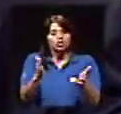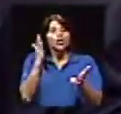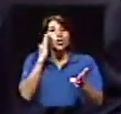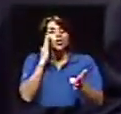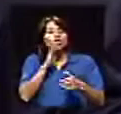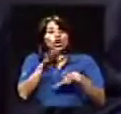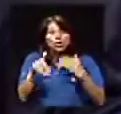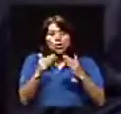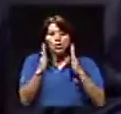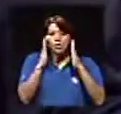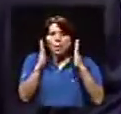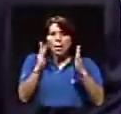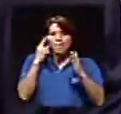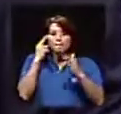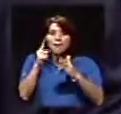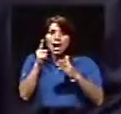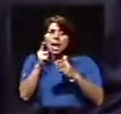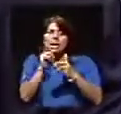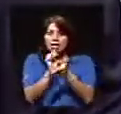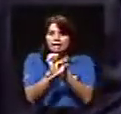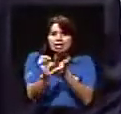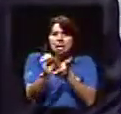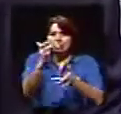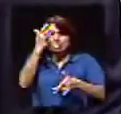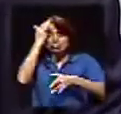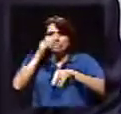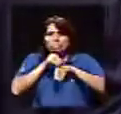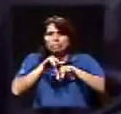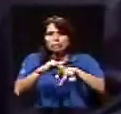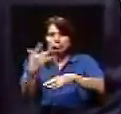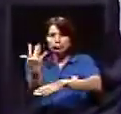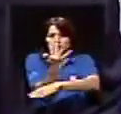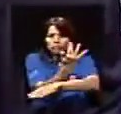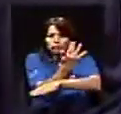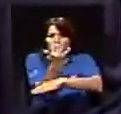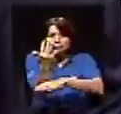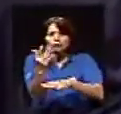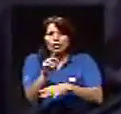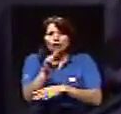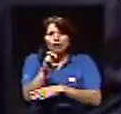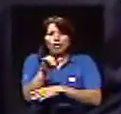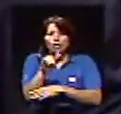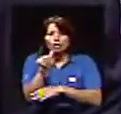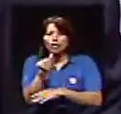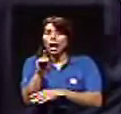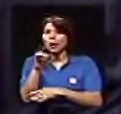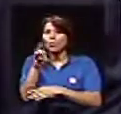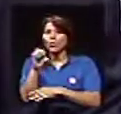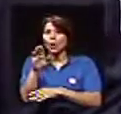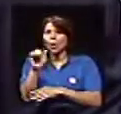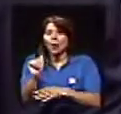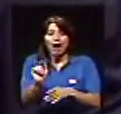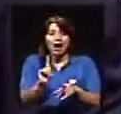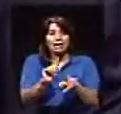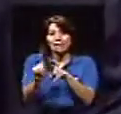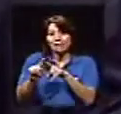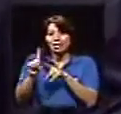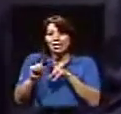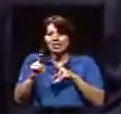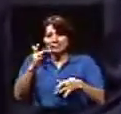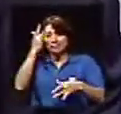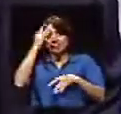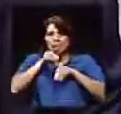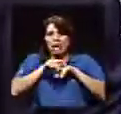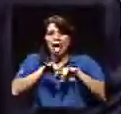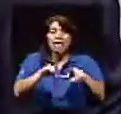para combatir cigatoca en banano, roya o broca en café, enfermedades de roedores, o no enfermedades, sino plagas de roedores en